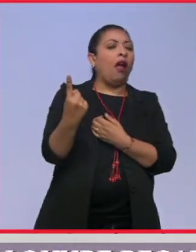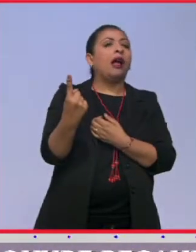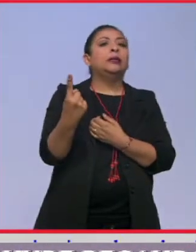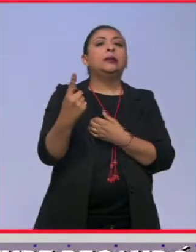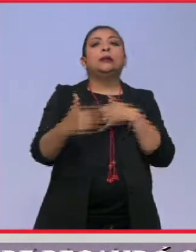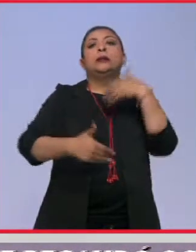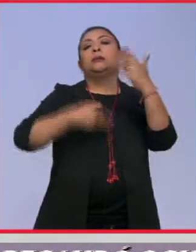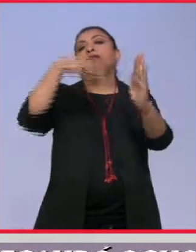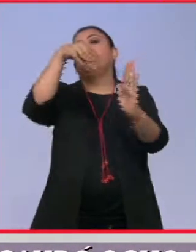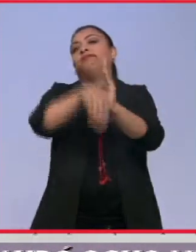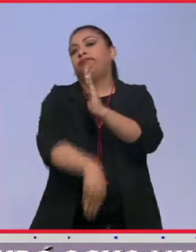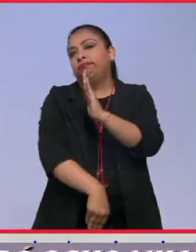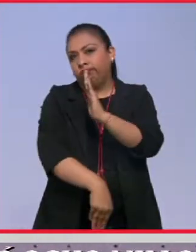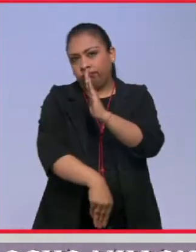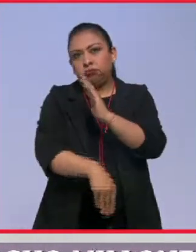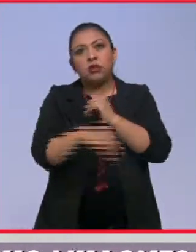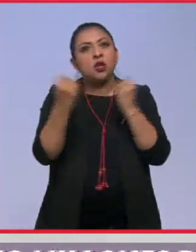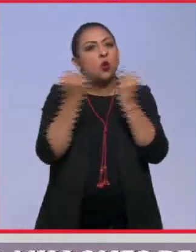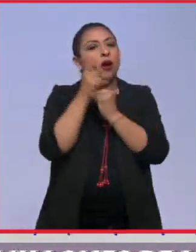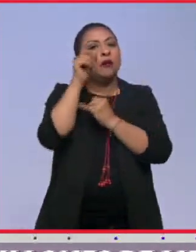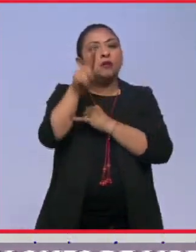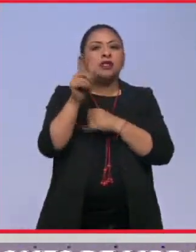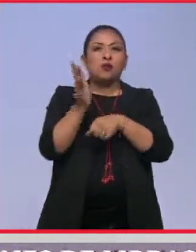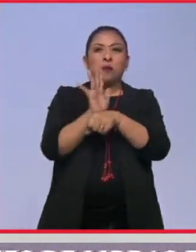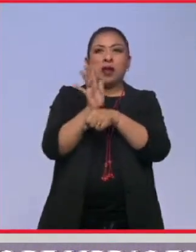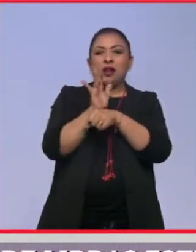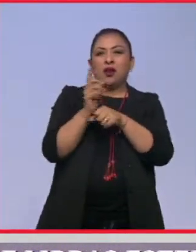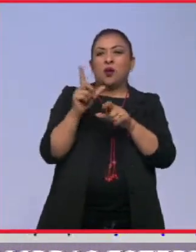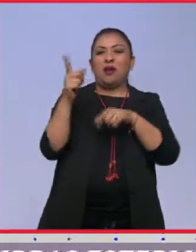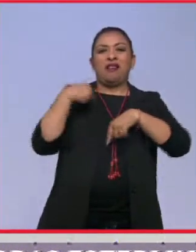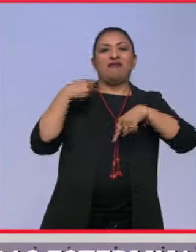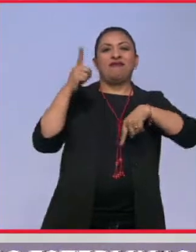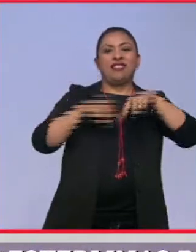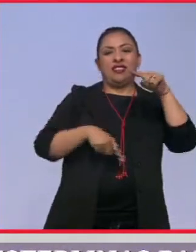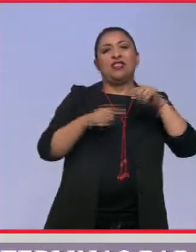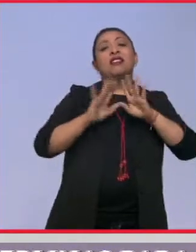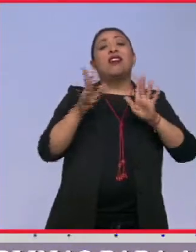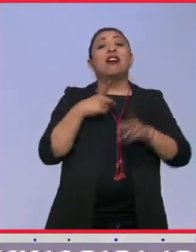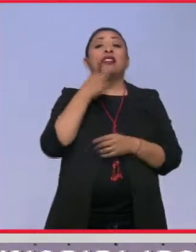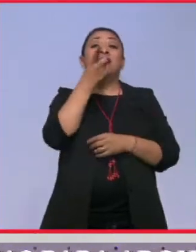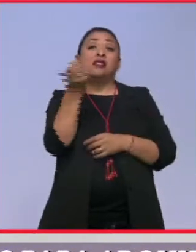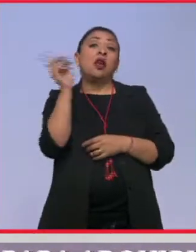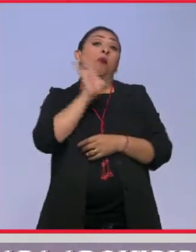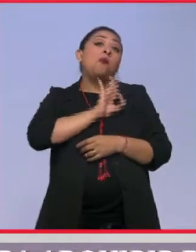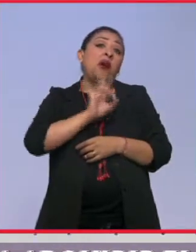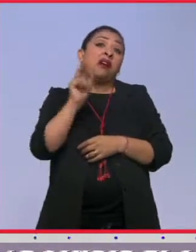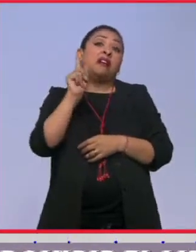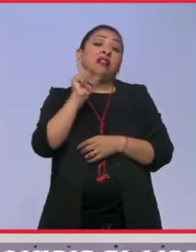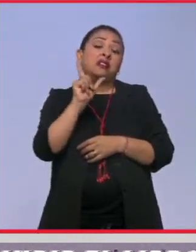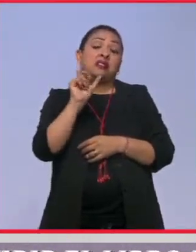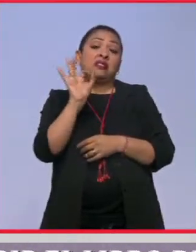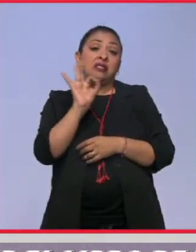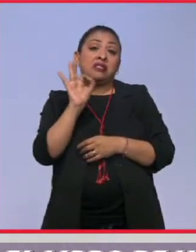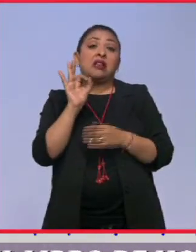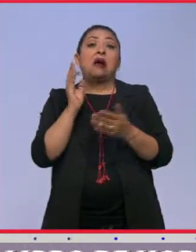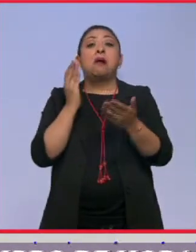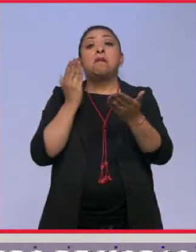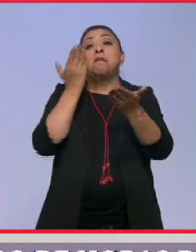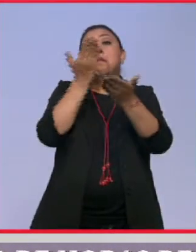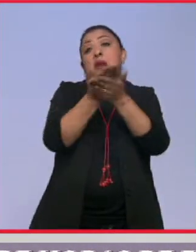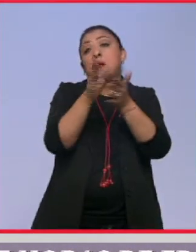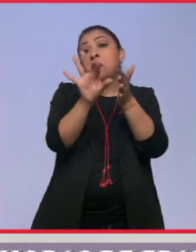viene su mundo abajo, incluido el estreno de esta película, por la que ya se decía que podría estar nominado a un premio